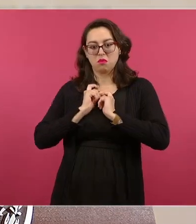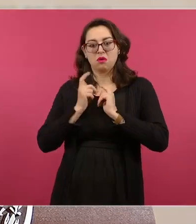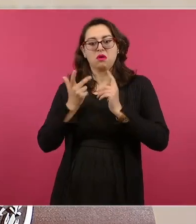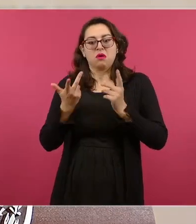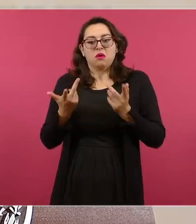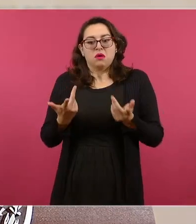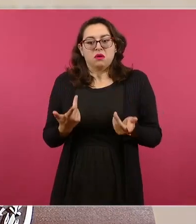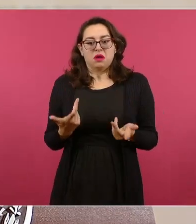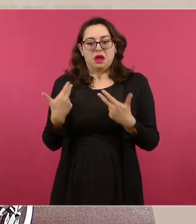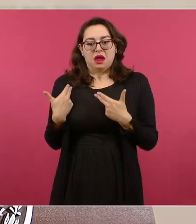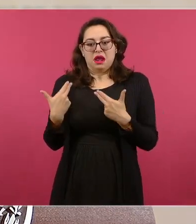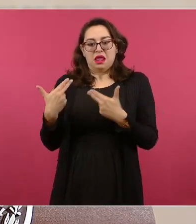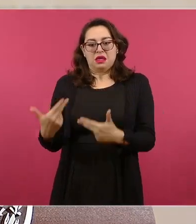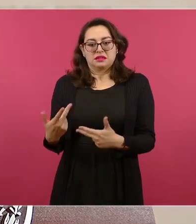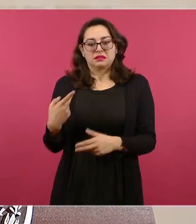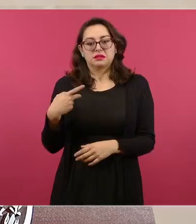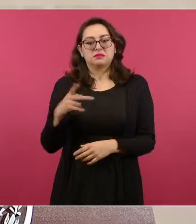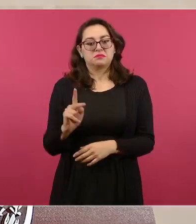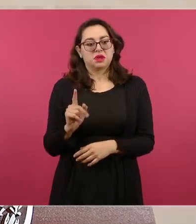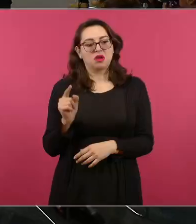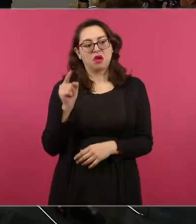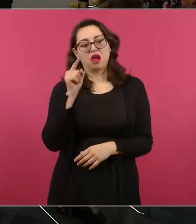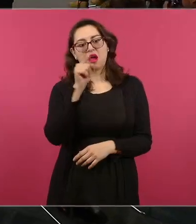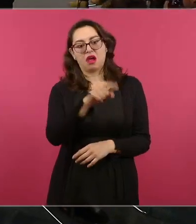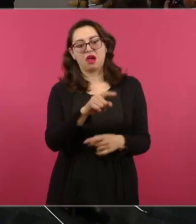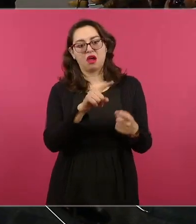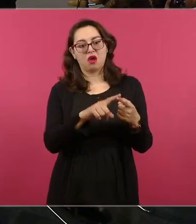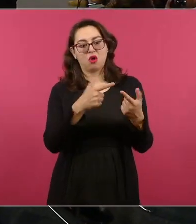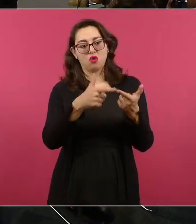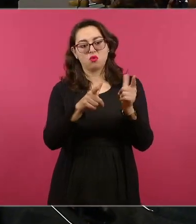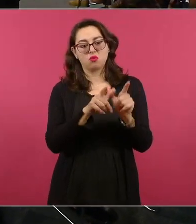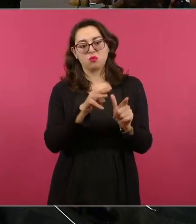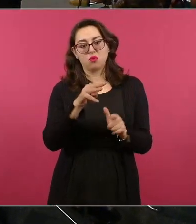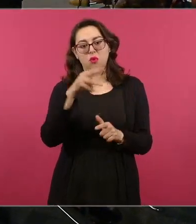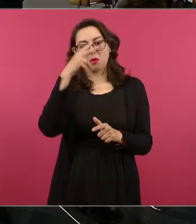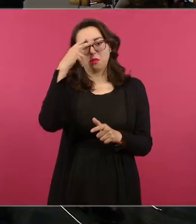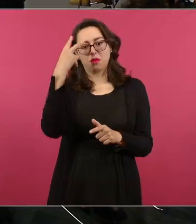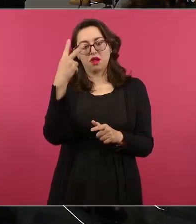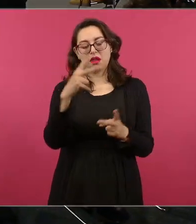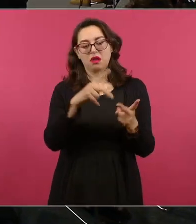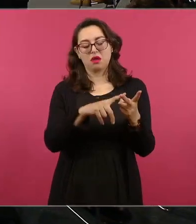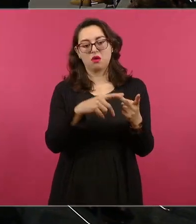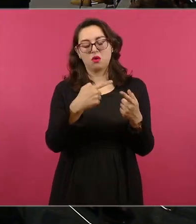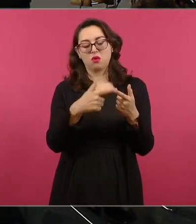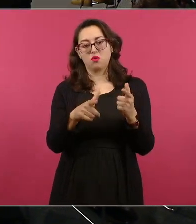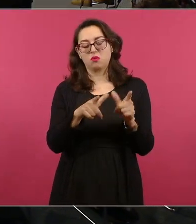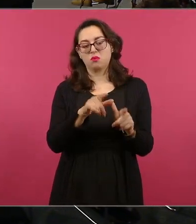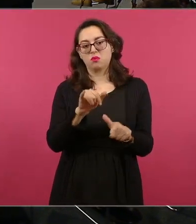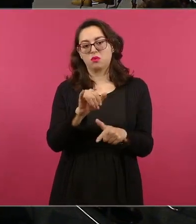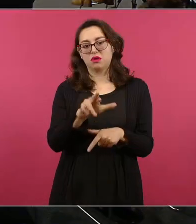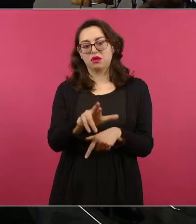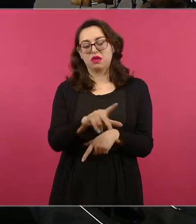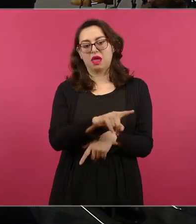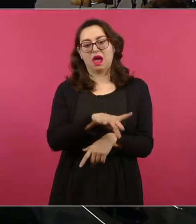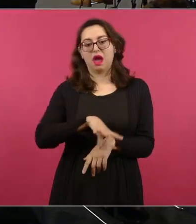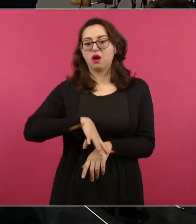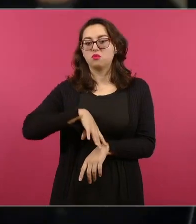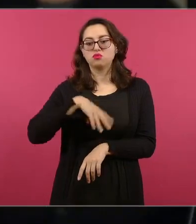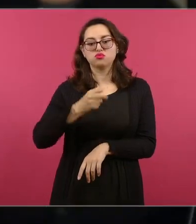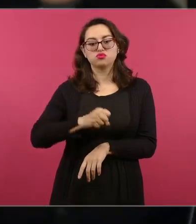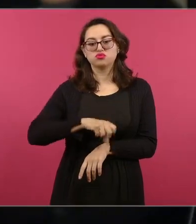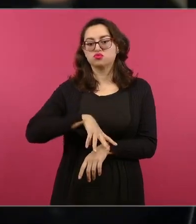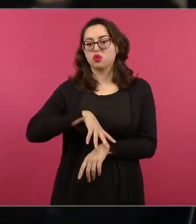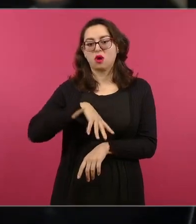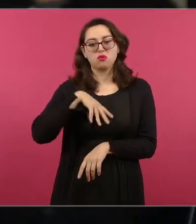pero desgraciadamente Grupo México y Grupo IR de aquí, pues con muchas cosas, abusos y todo eso, me quedé